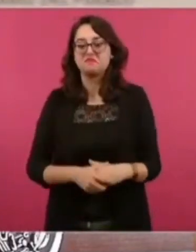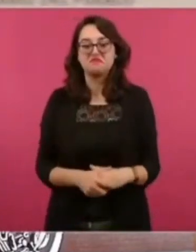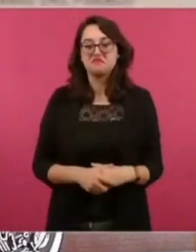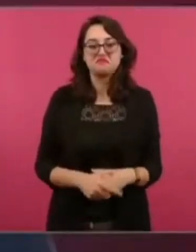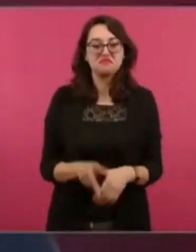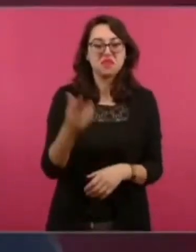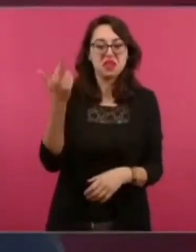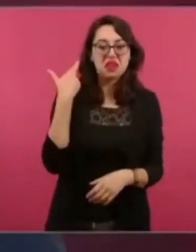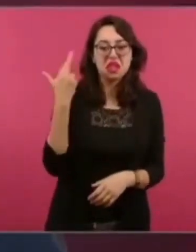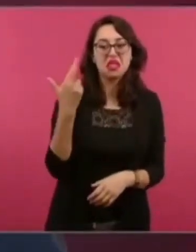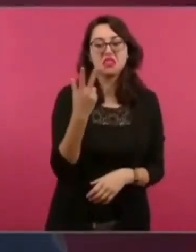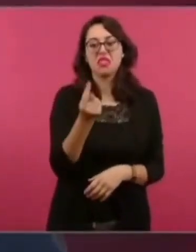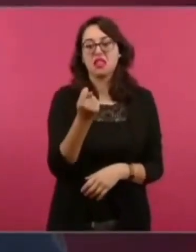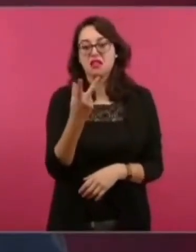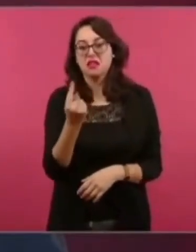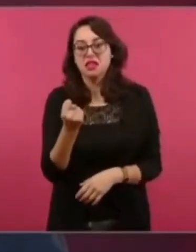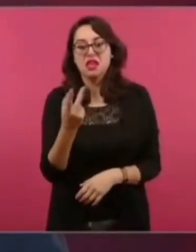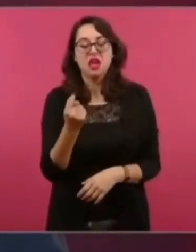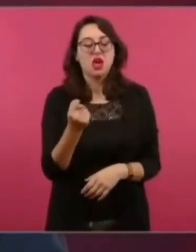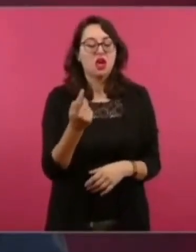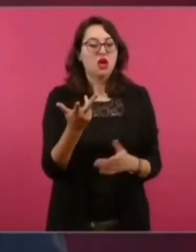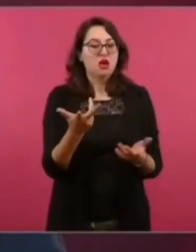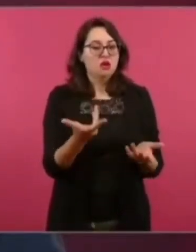de televisión.